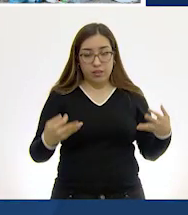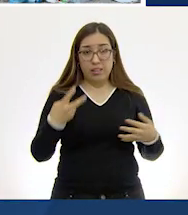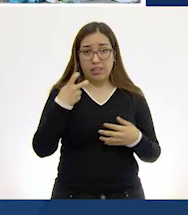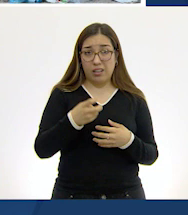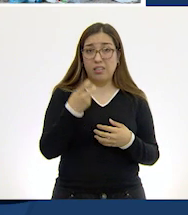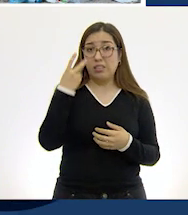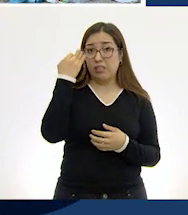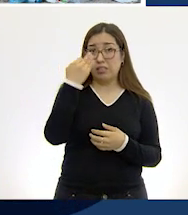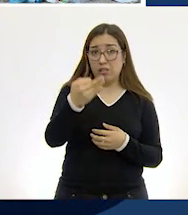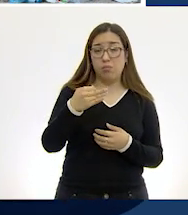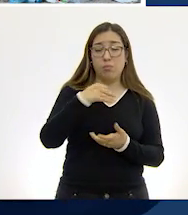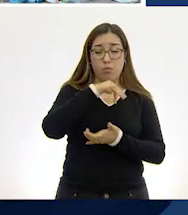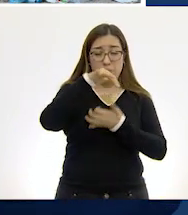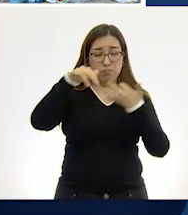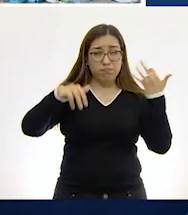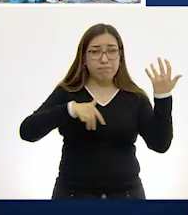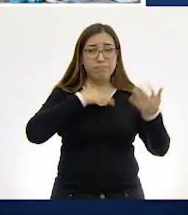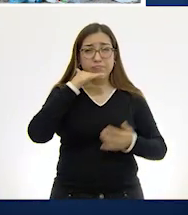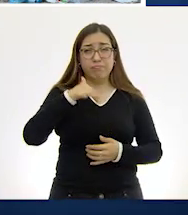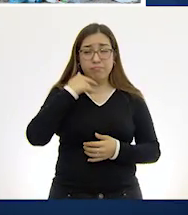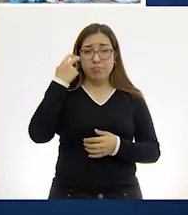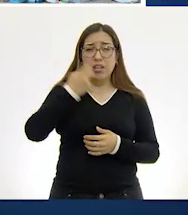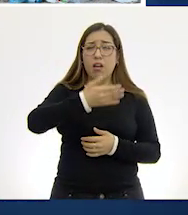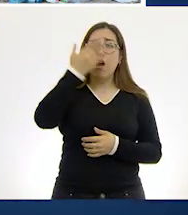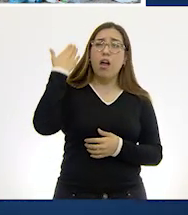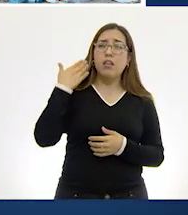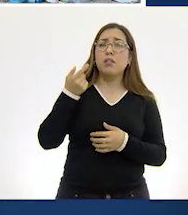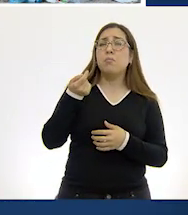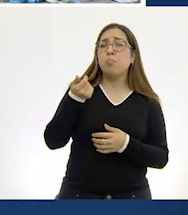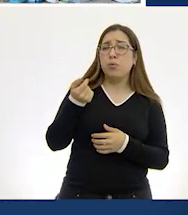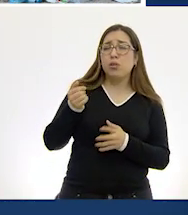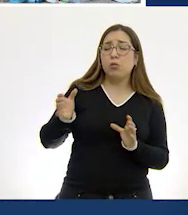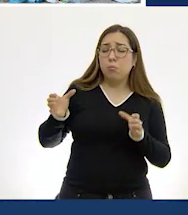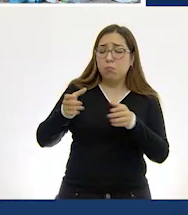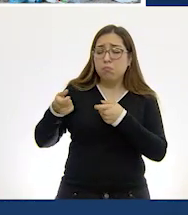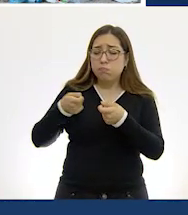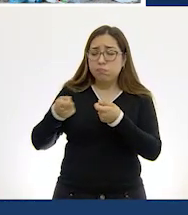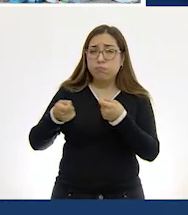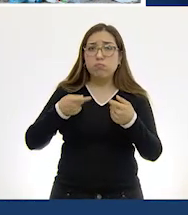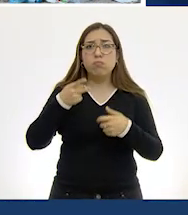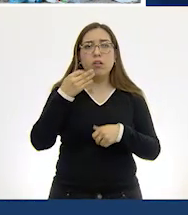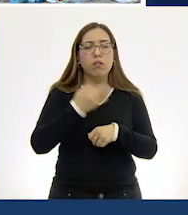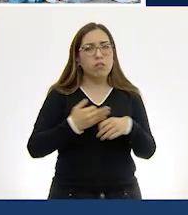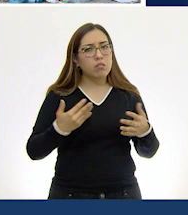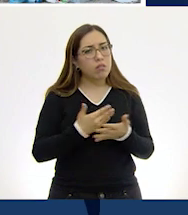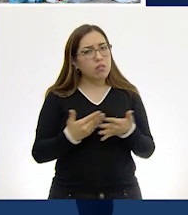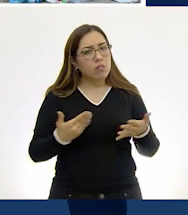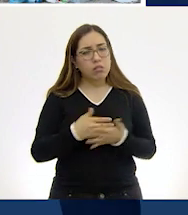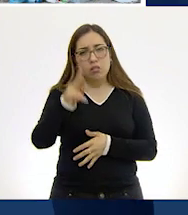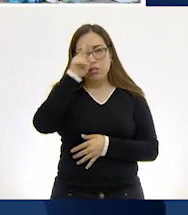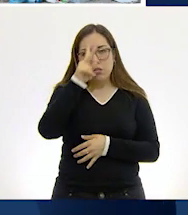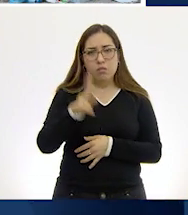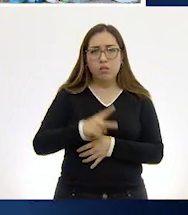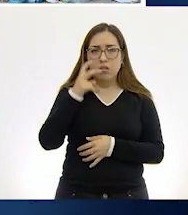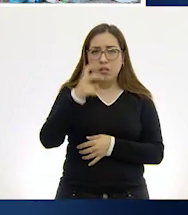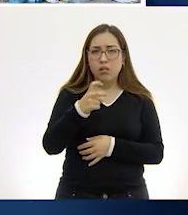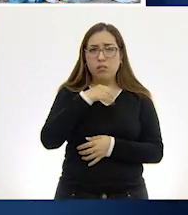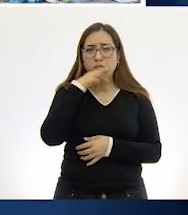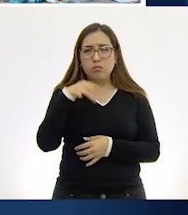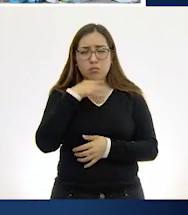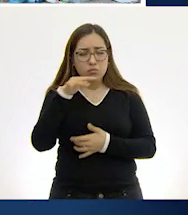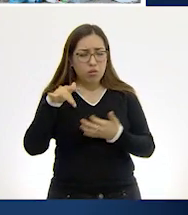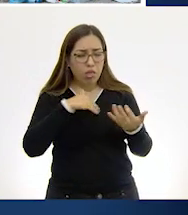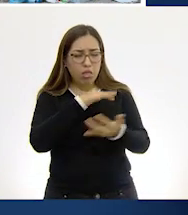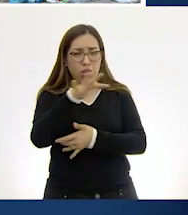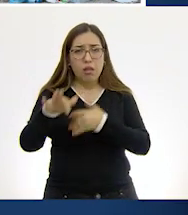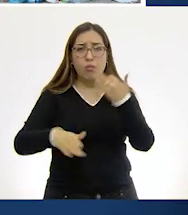una escala espacial pequeña. Sin embargo, en la actualidad, la producción de contaminantes afecta a todo el